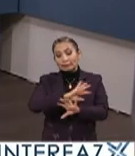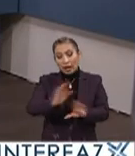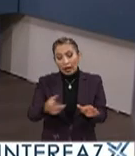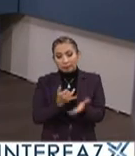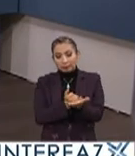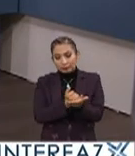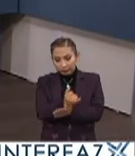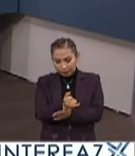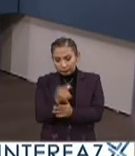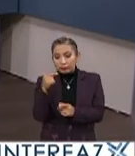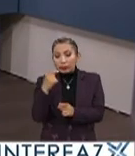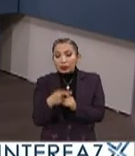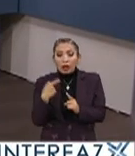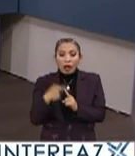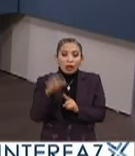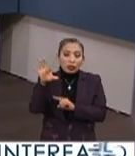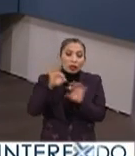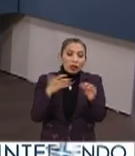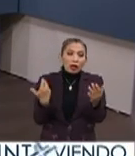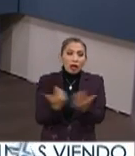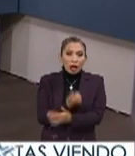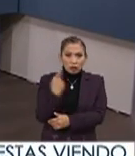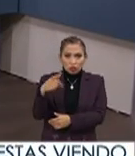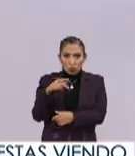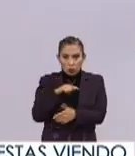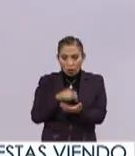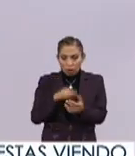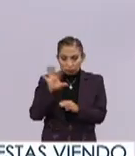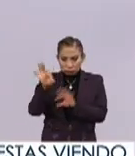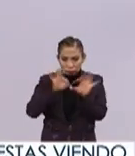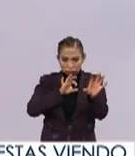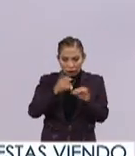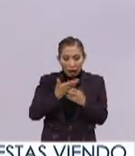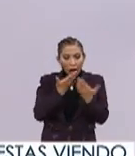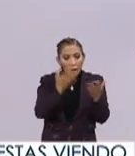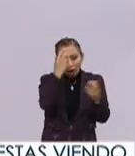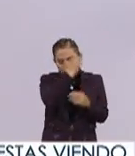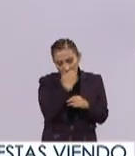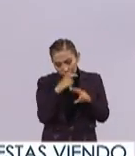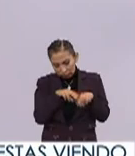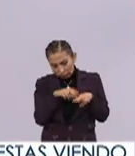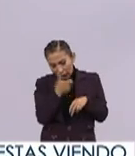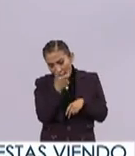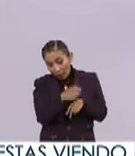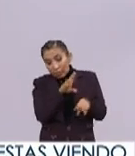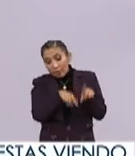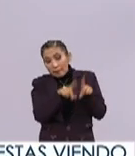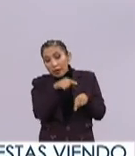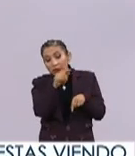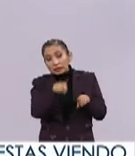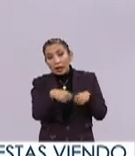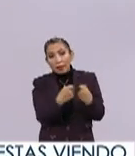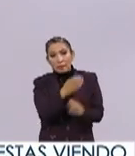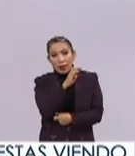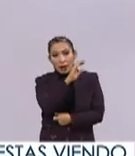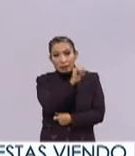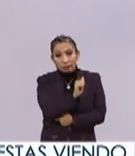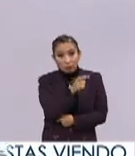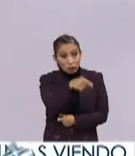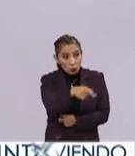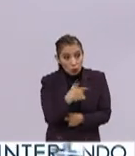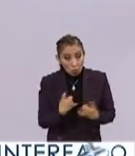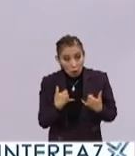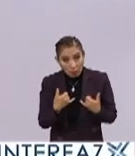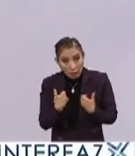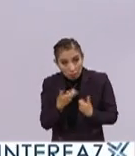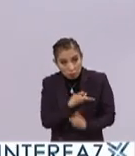que definimos quiénes se ganaron el lugar, ahora viene un análisis económico y en función de eso se da la beca. Eres un